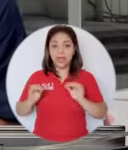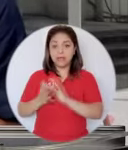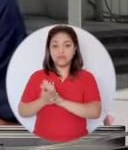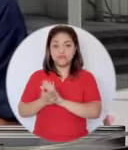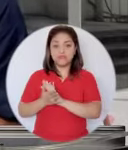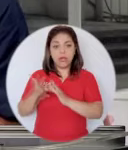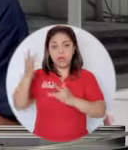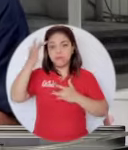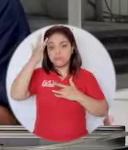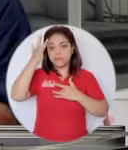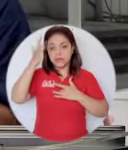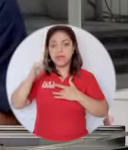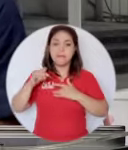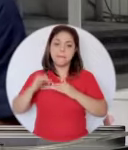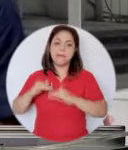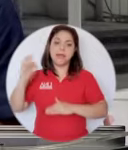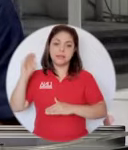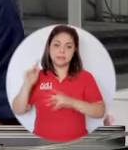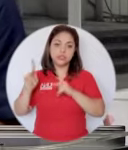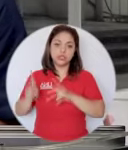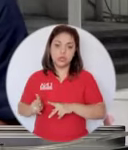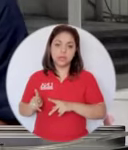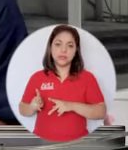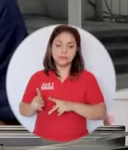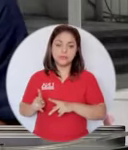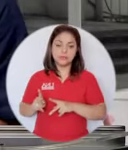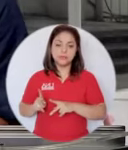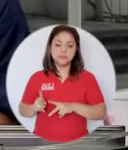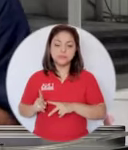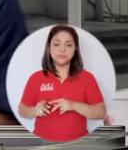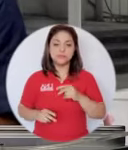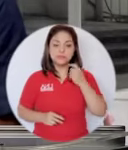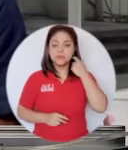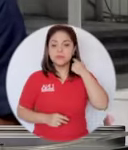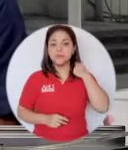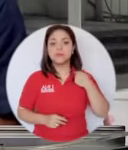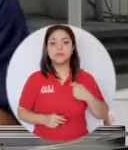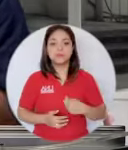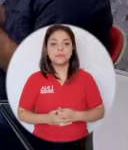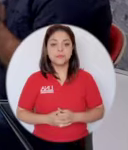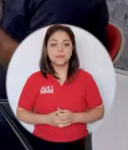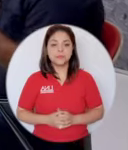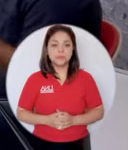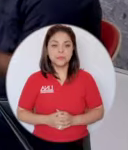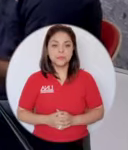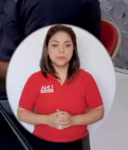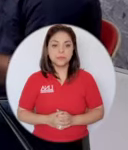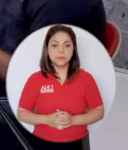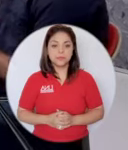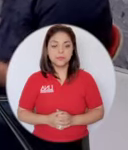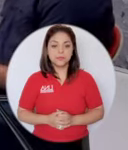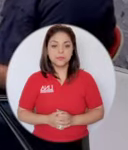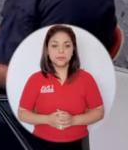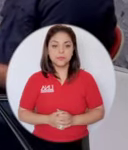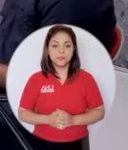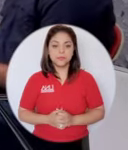enfermado somos la mayor proporción. Pueden ser, digamos, uno dice que se enferma